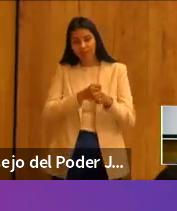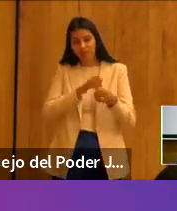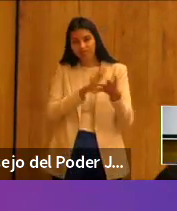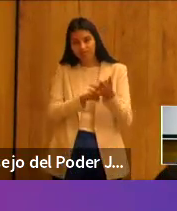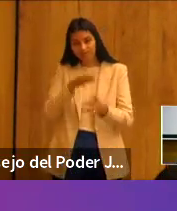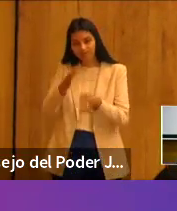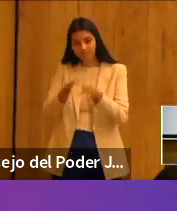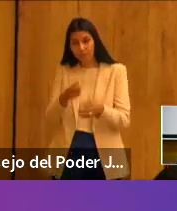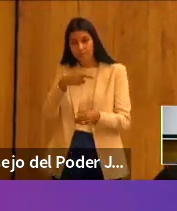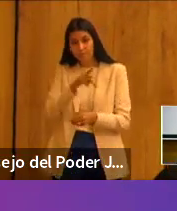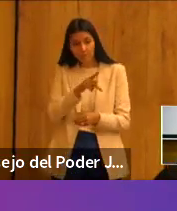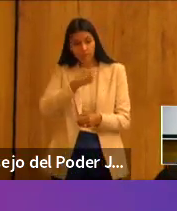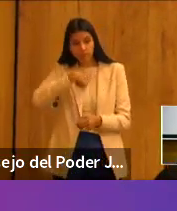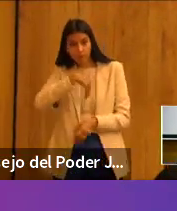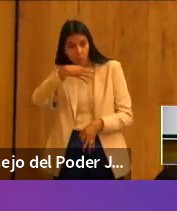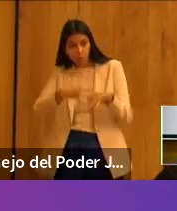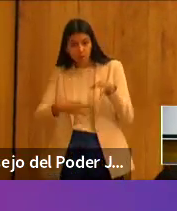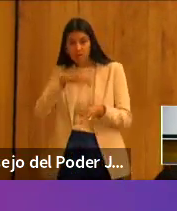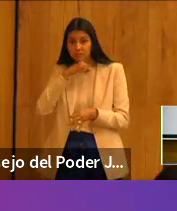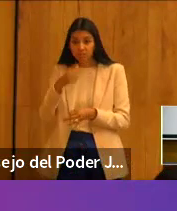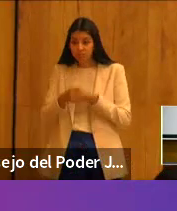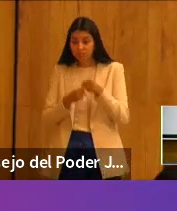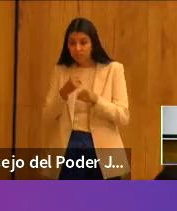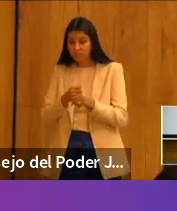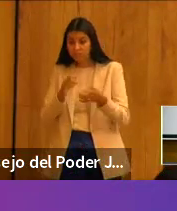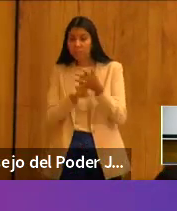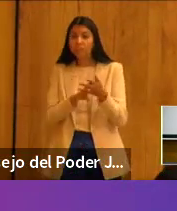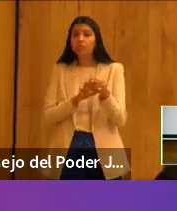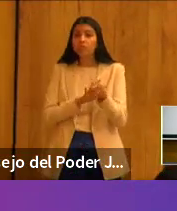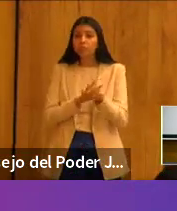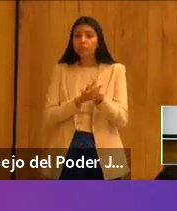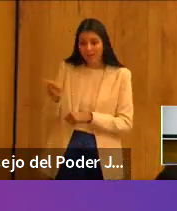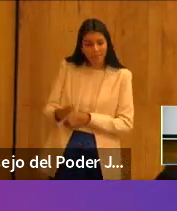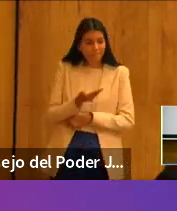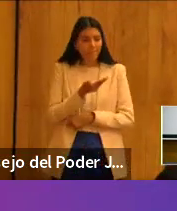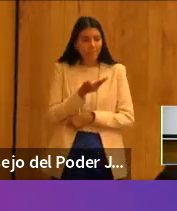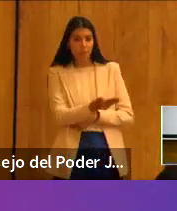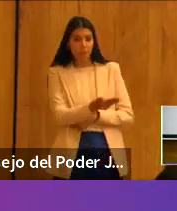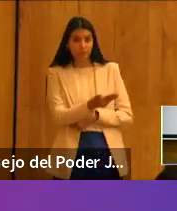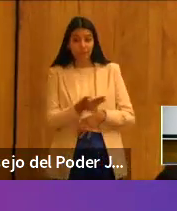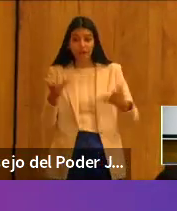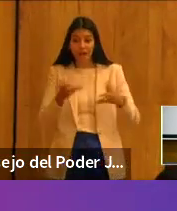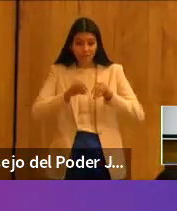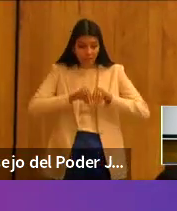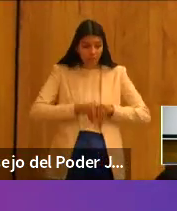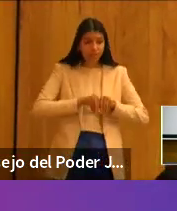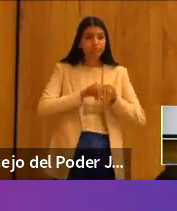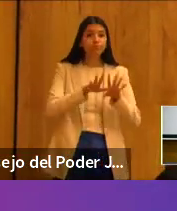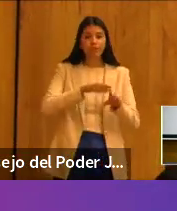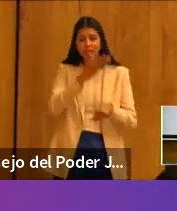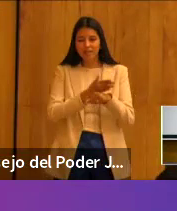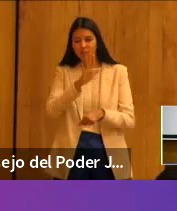Solamente que no condenamos, la condena no fue en los términos que él lo solicitó, es decir, que se hiciera pública y que se